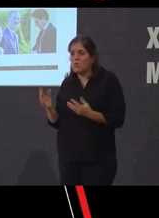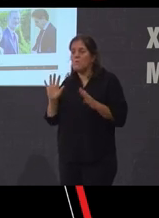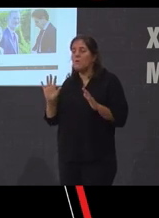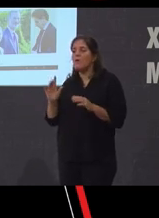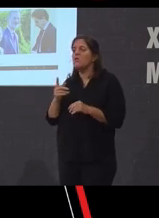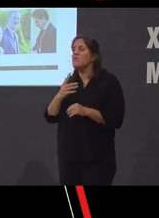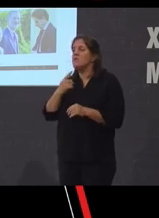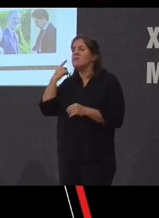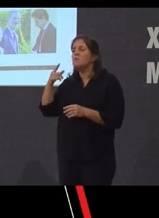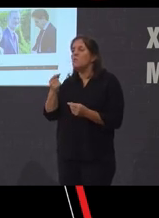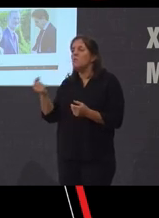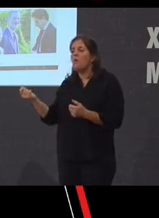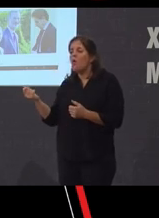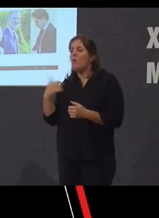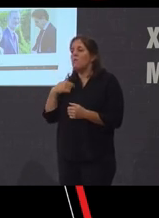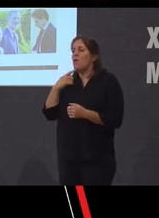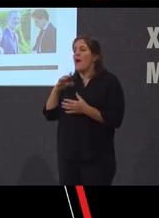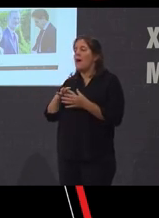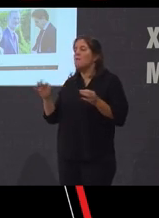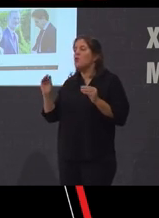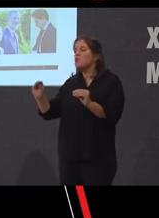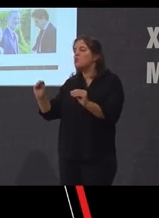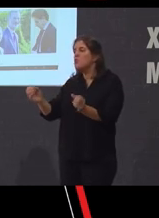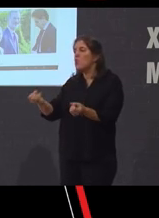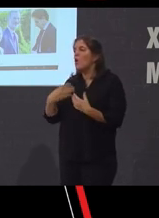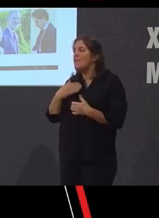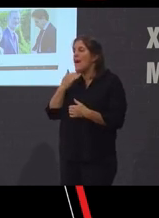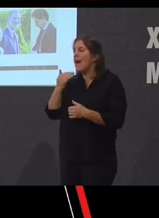do que nos va saindo dos seus amigos,